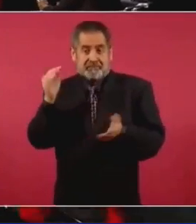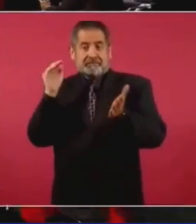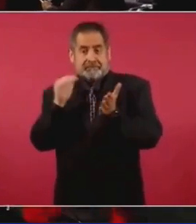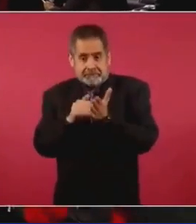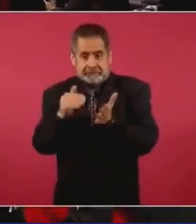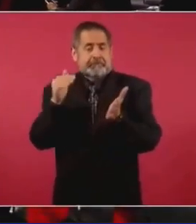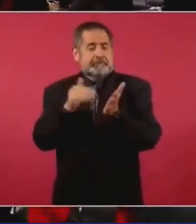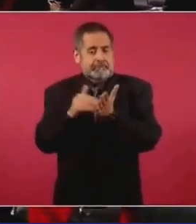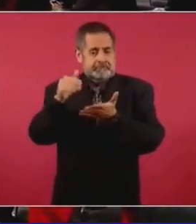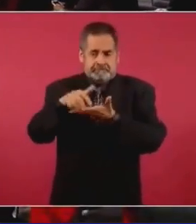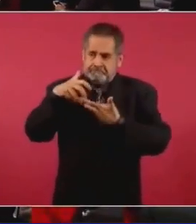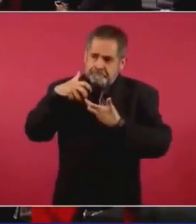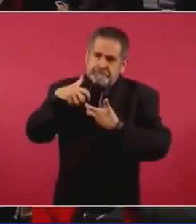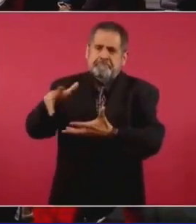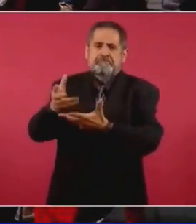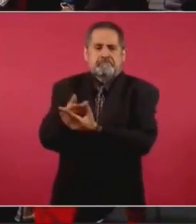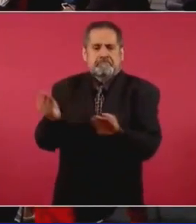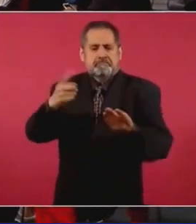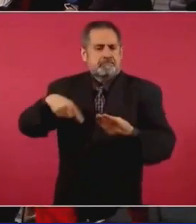millones.